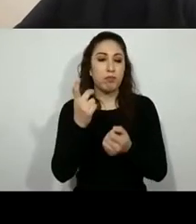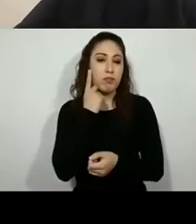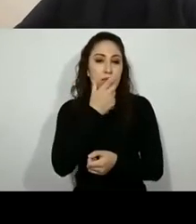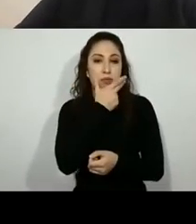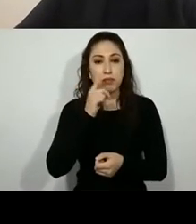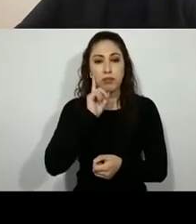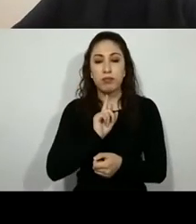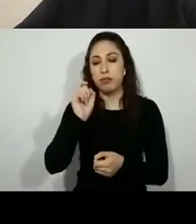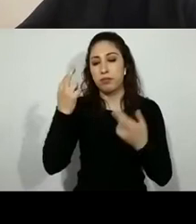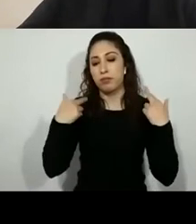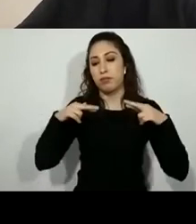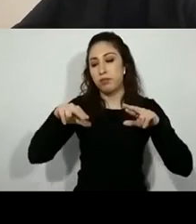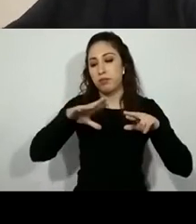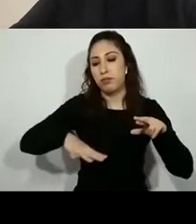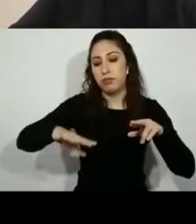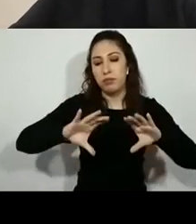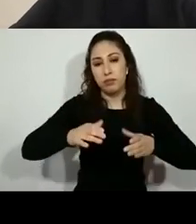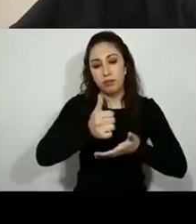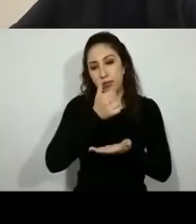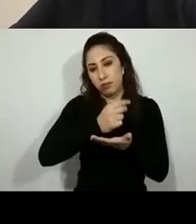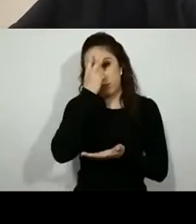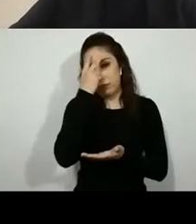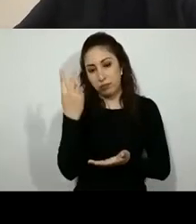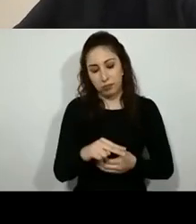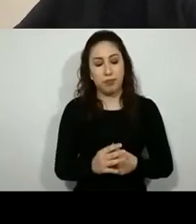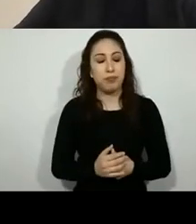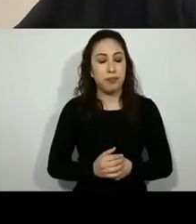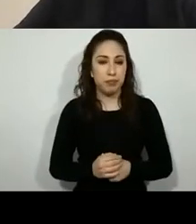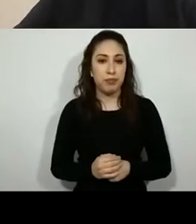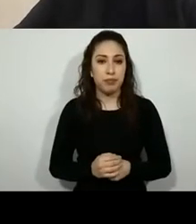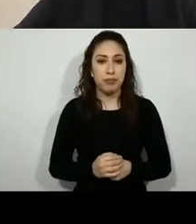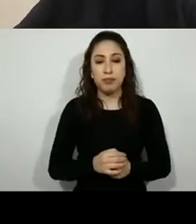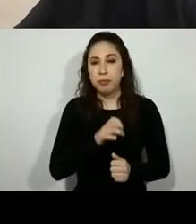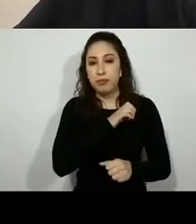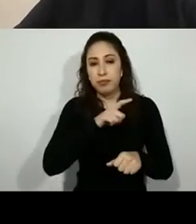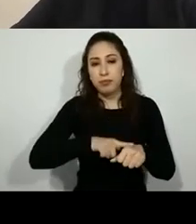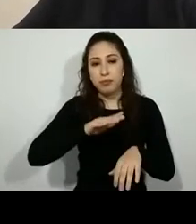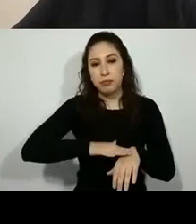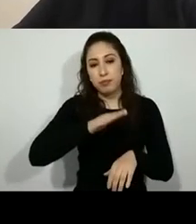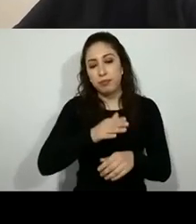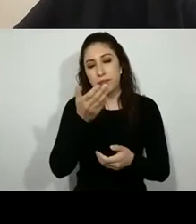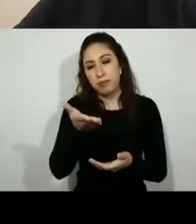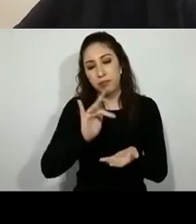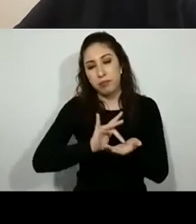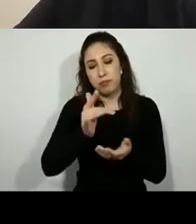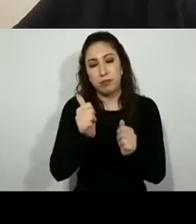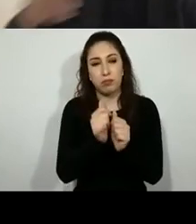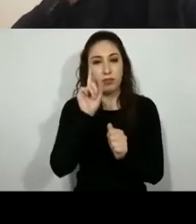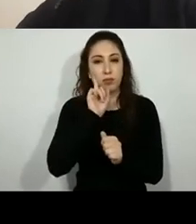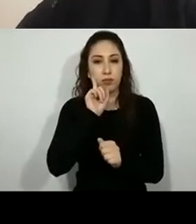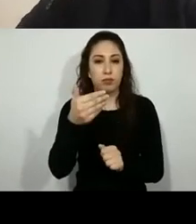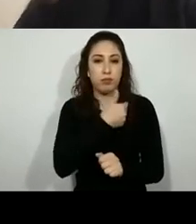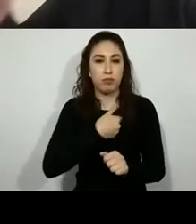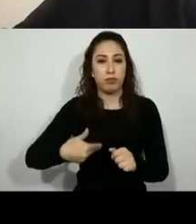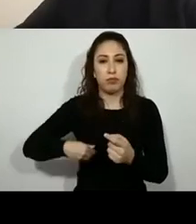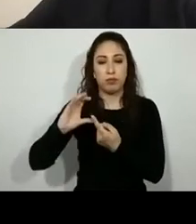este Congreso de la Ciudad de México, en especial a la presidenta Lupita